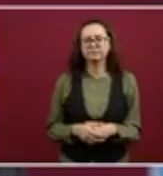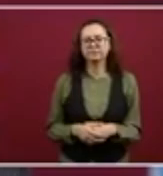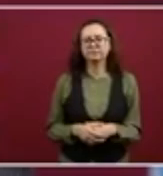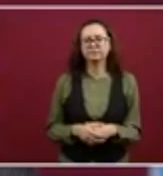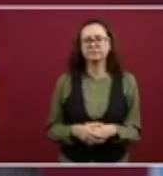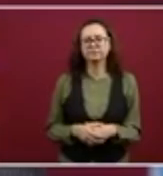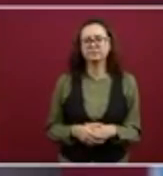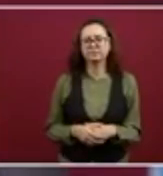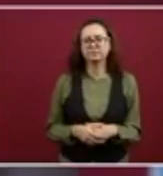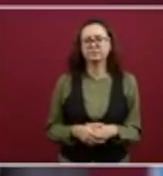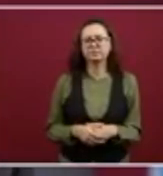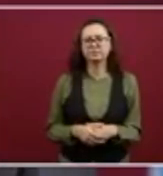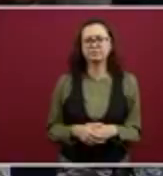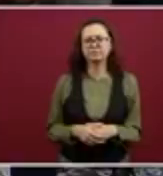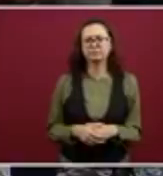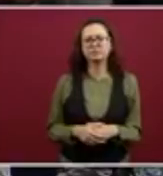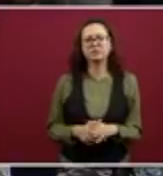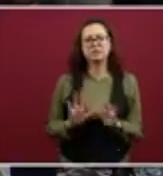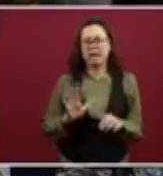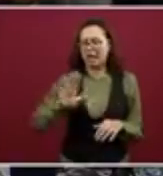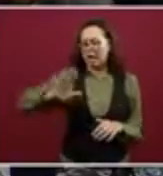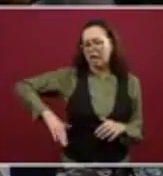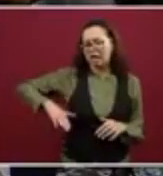ha dicho de manera muy clara,